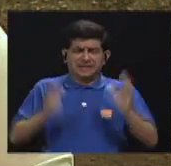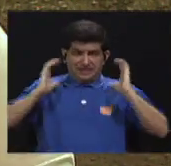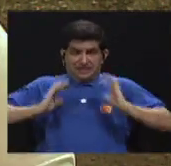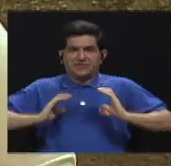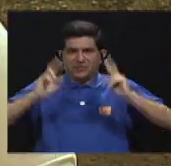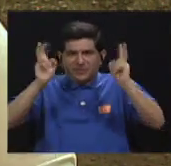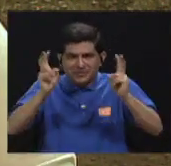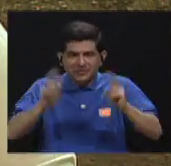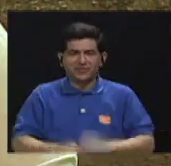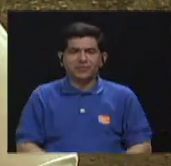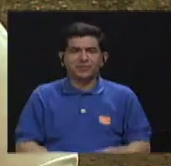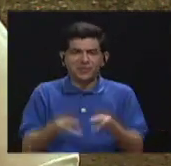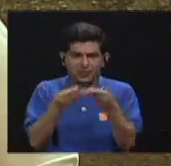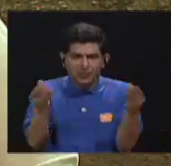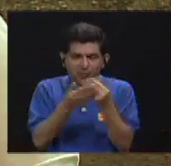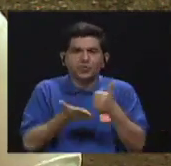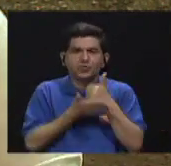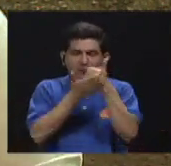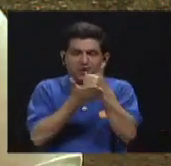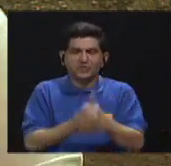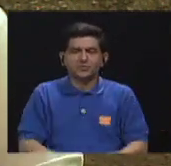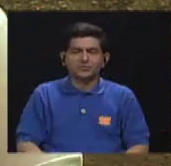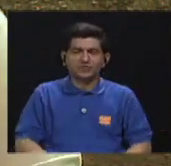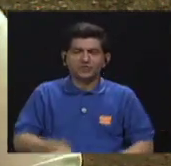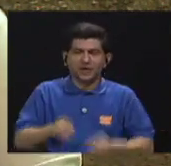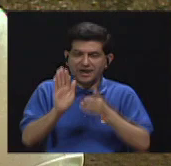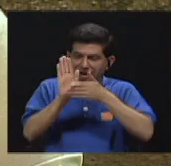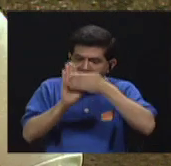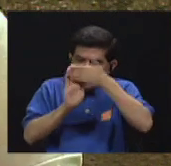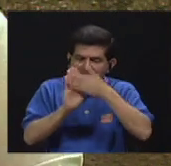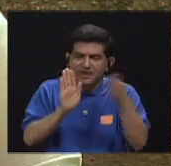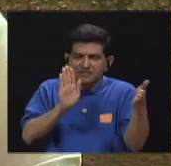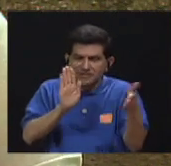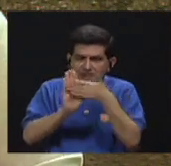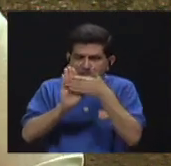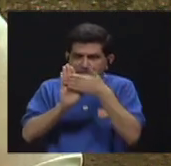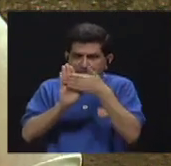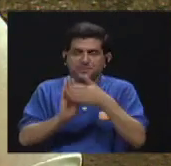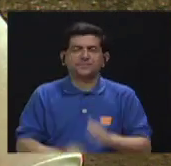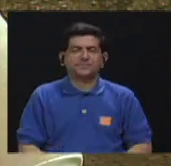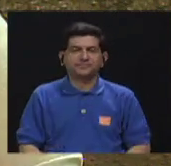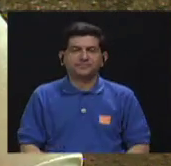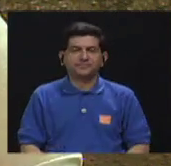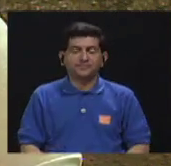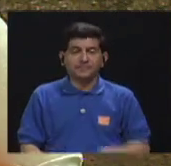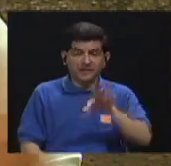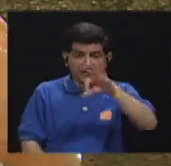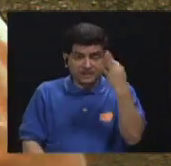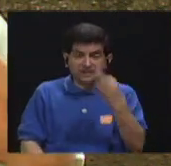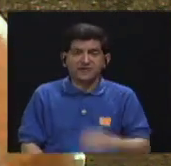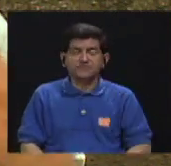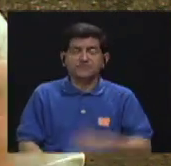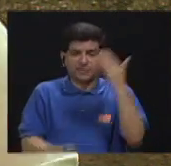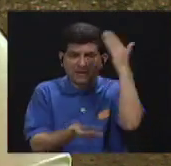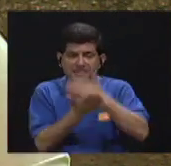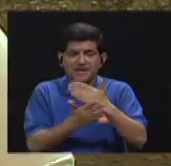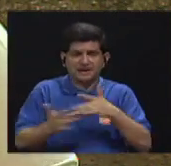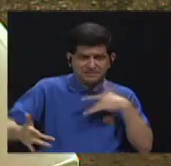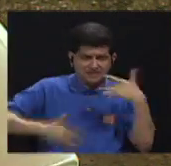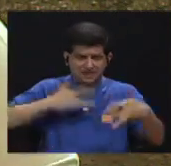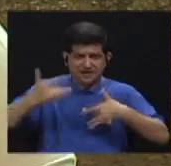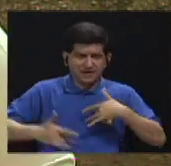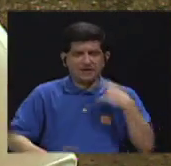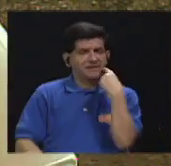cuerpo. Entonces es un producto que lo que ayuda es a taponear esa zona para que pare un poco la